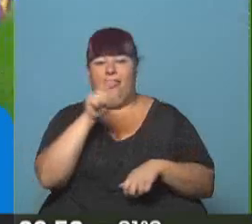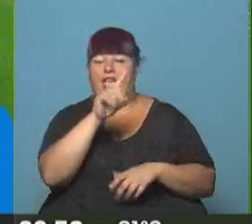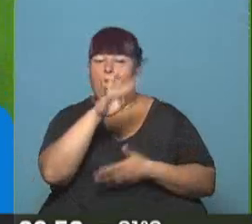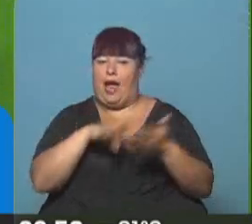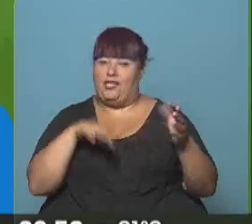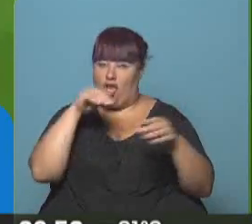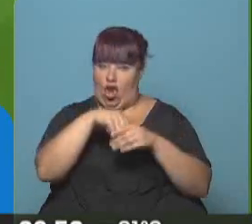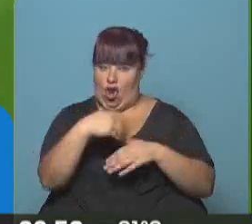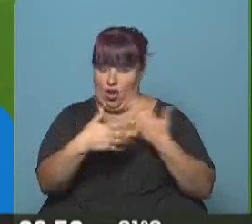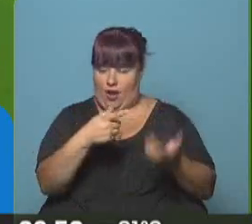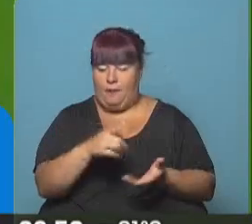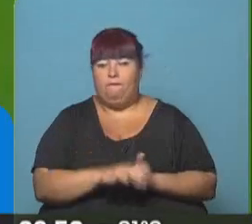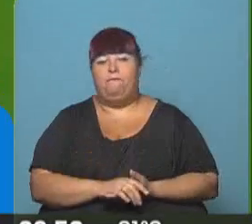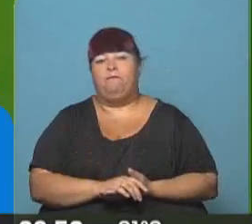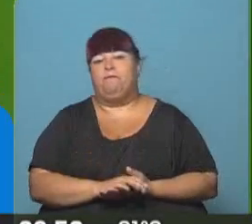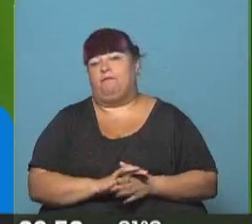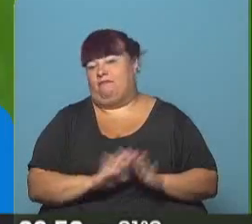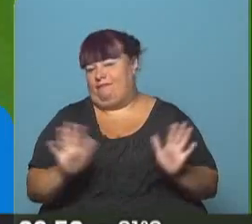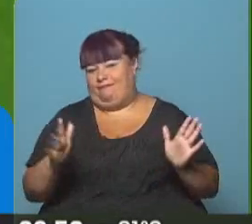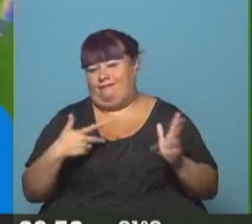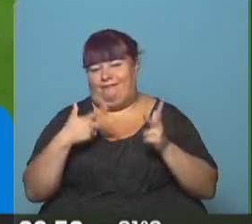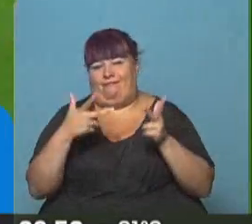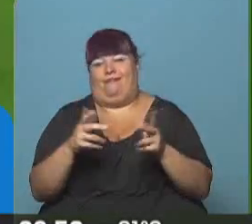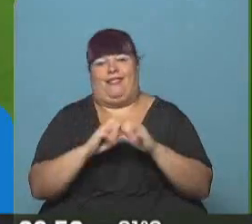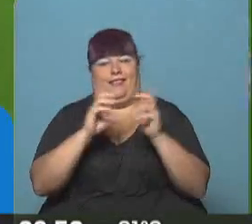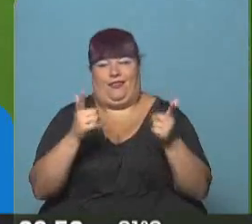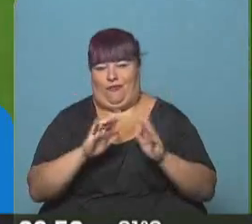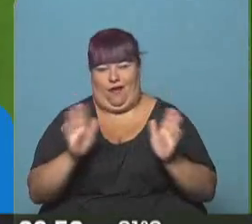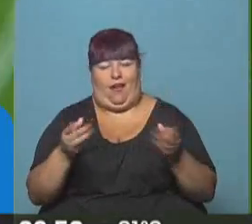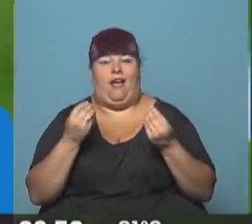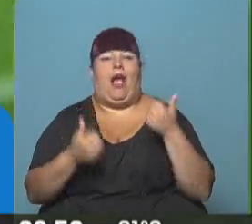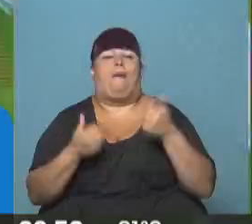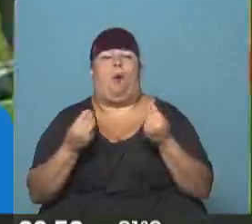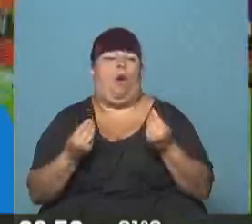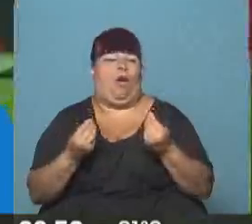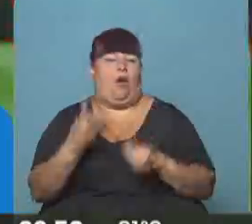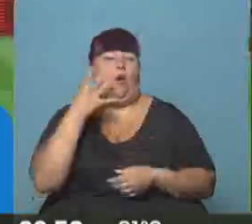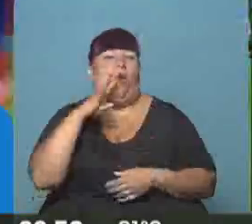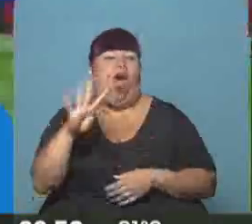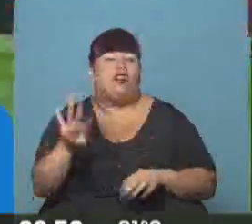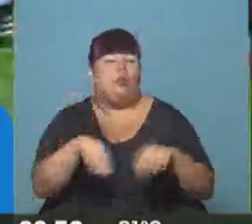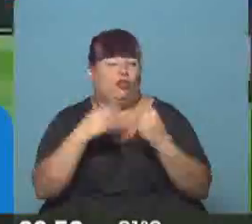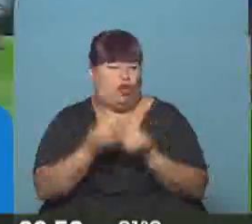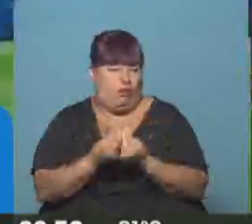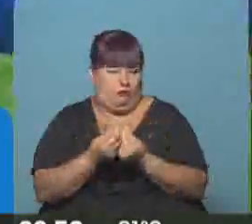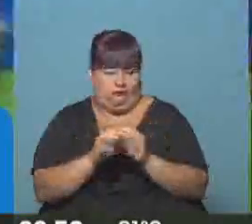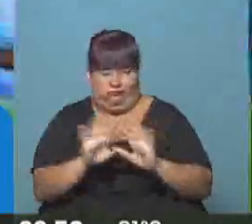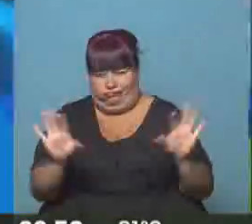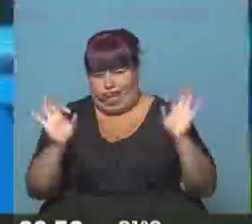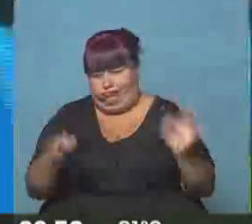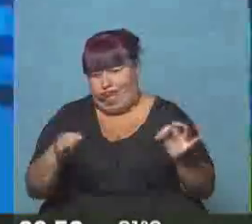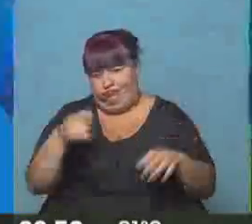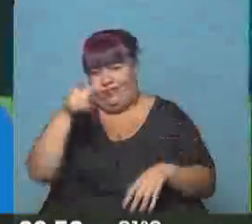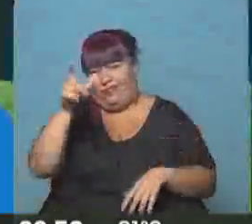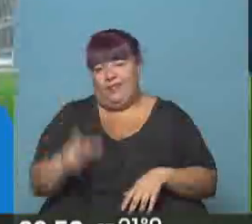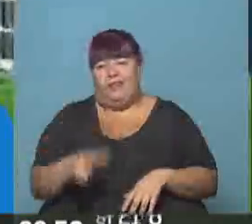Barcelona. Ya ni hace falta aclarar por qué torneo, ¿no? Ya 4.000 le dan cifras definitivas a